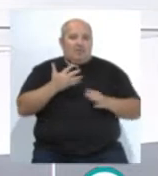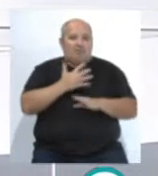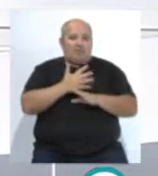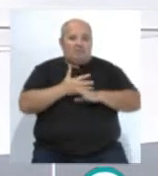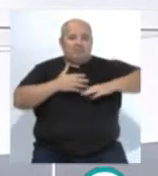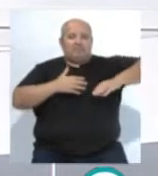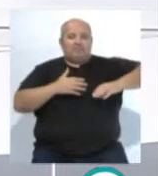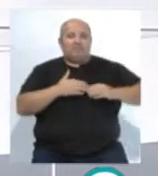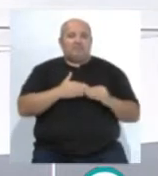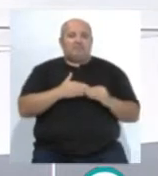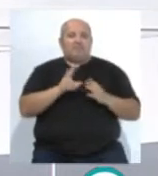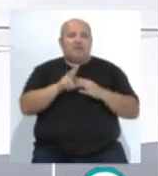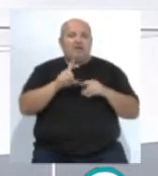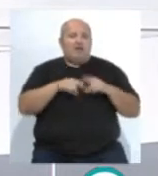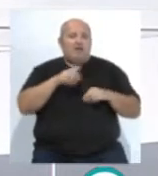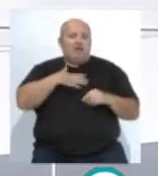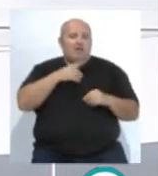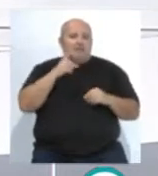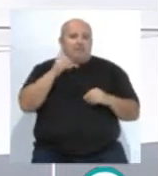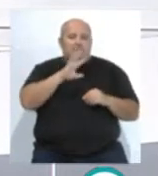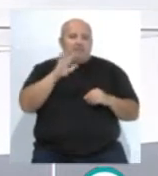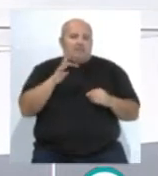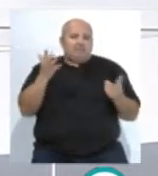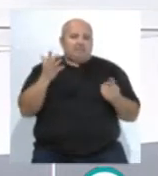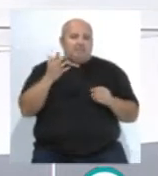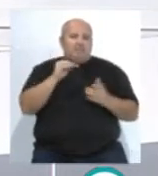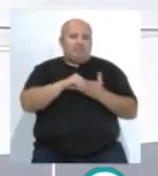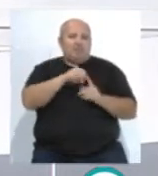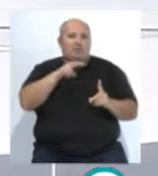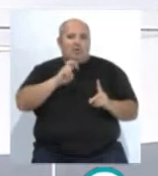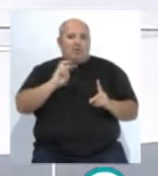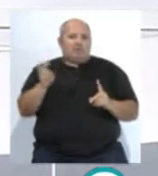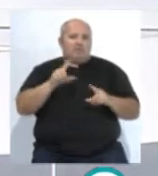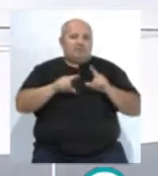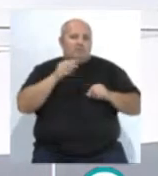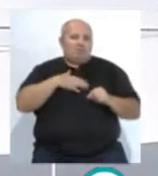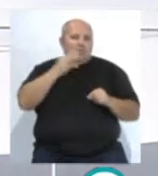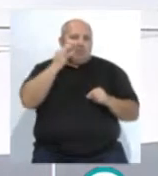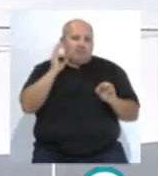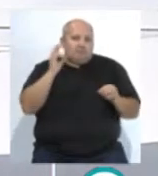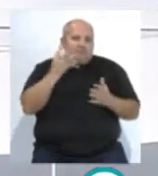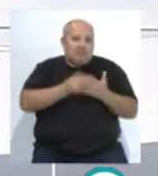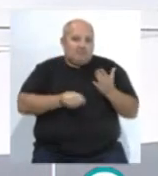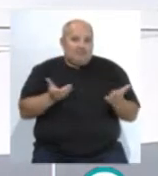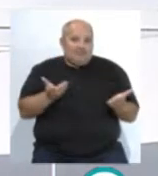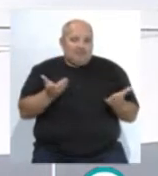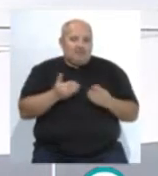fútbol. Después hay cosas subjetivas que ahí ya... Entra las decisiones humanas y ahí hay algunos que le gustan